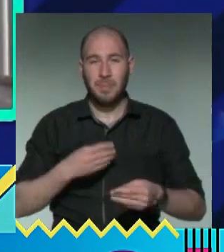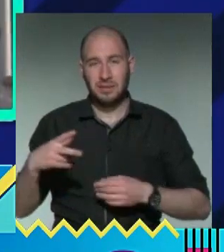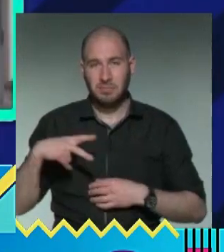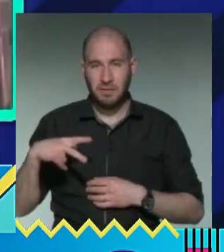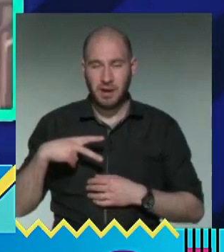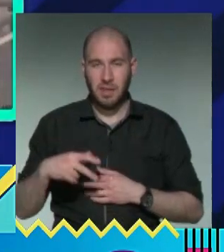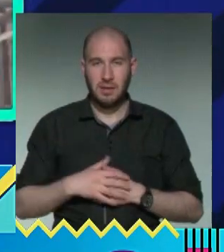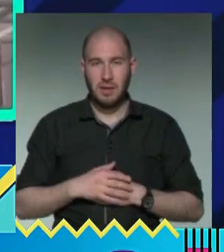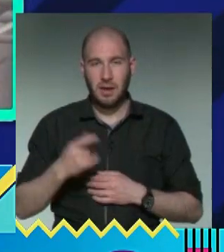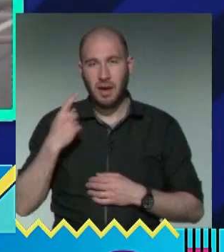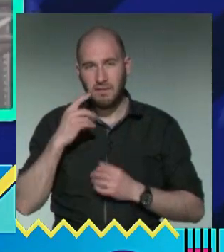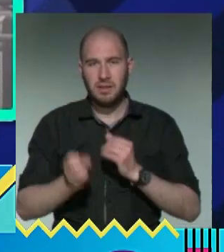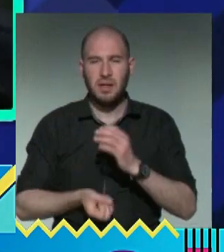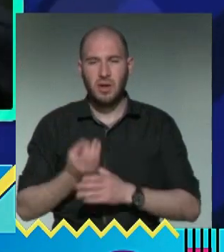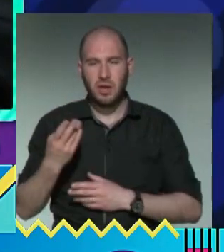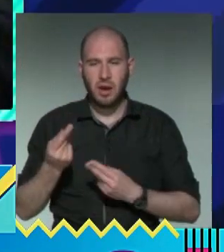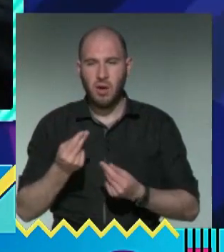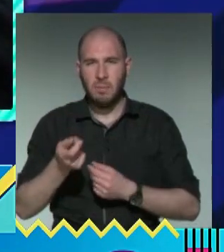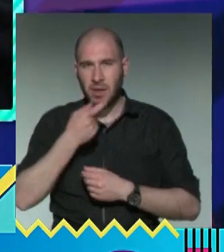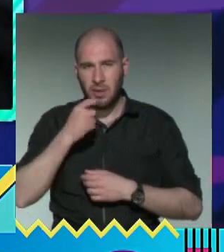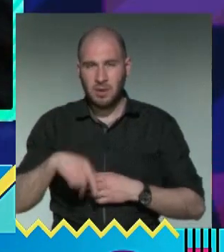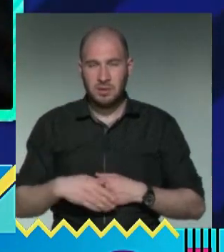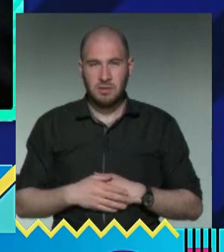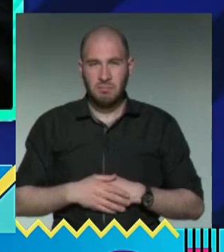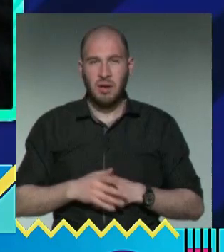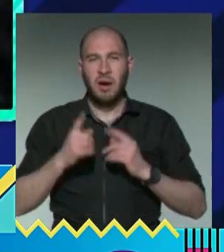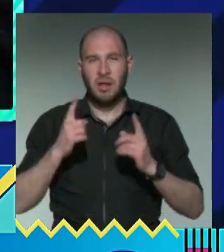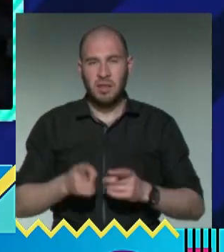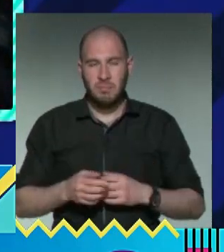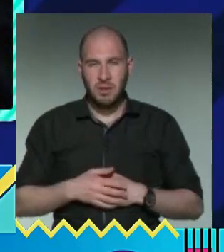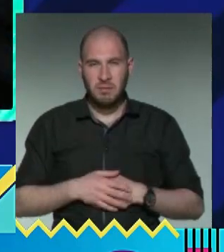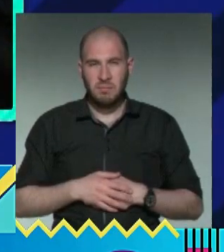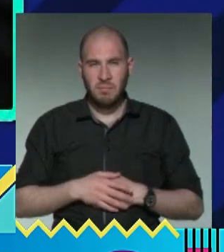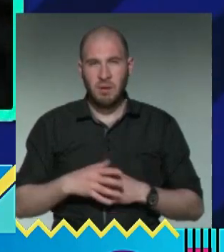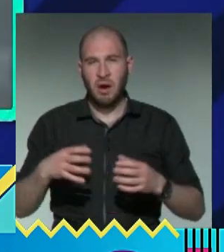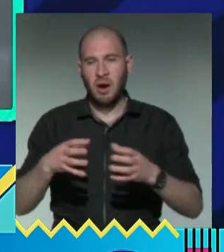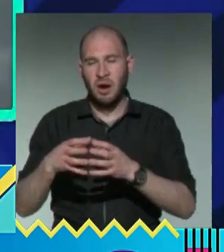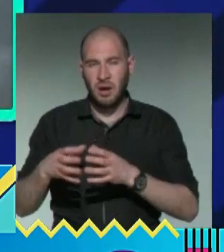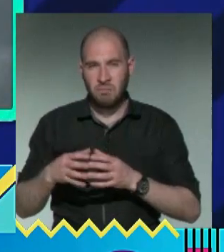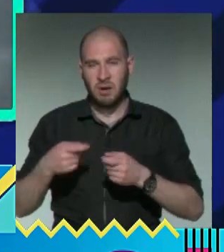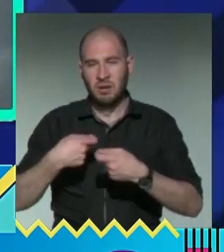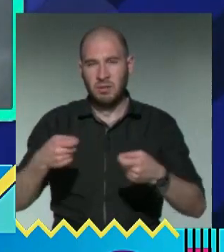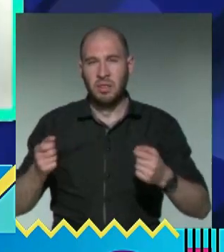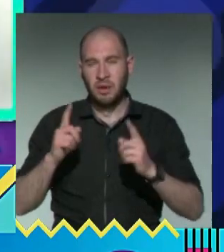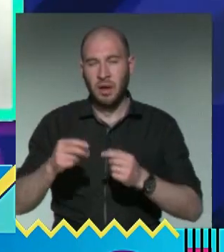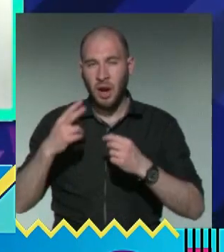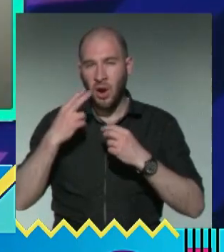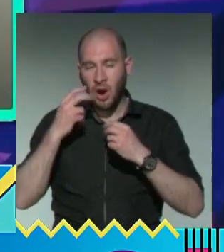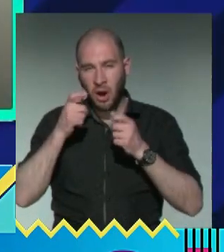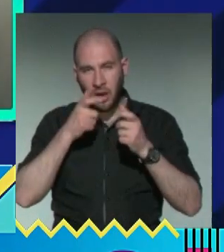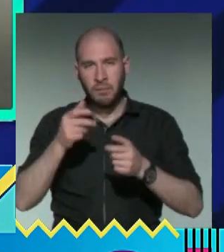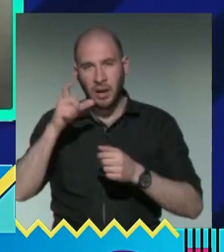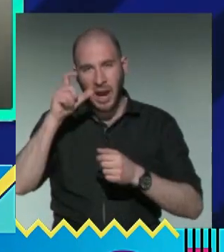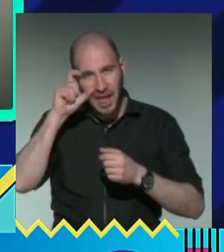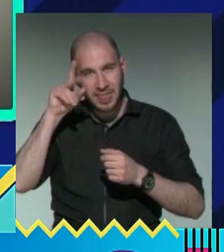privadas para ver qué tecnología hay disponible en la provincia, y también un poco los organismos, ya sea distribuidores y de control, como el EPRE,